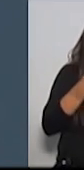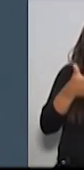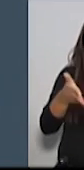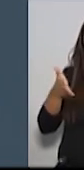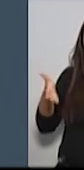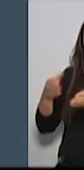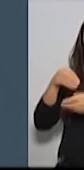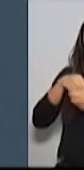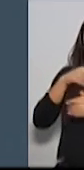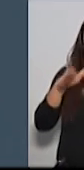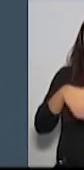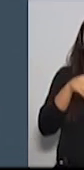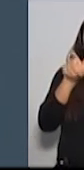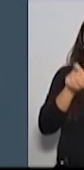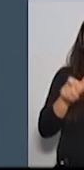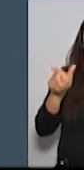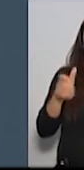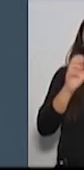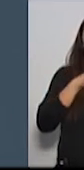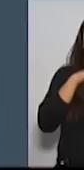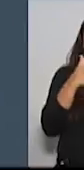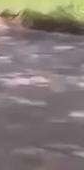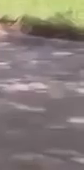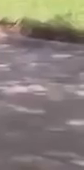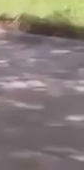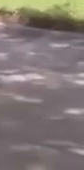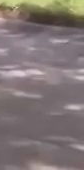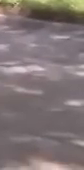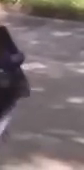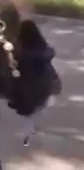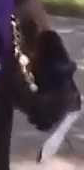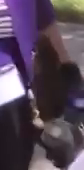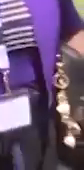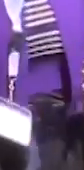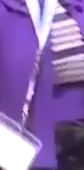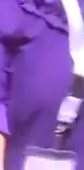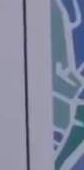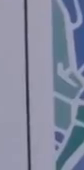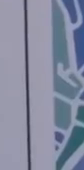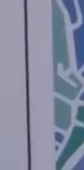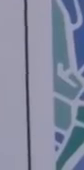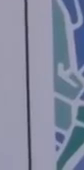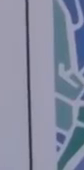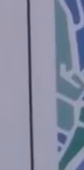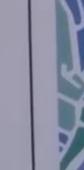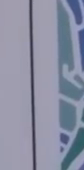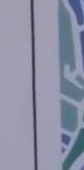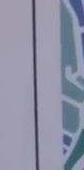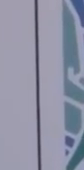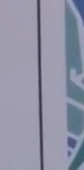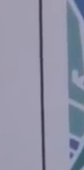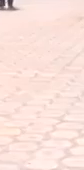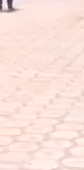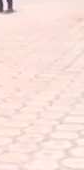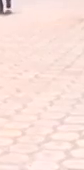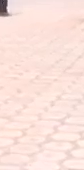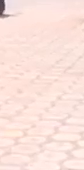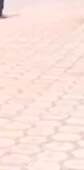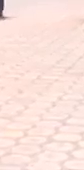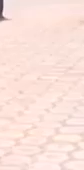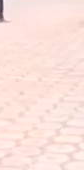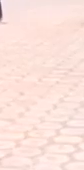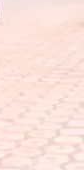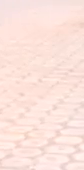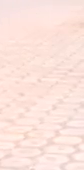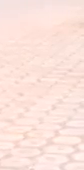a aquellos que están en situaciones de vulnerabilidad. Close además destacó las cifras de participantes en la conferencia, la cual